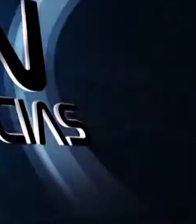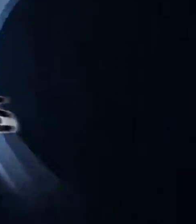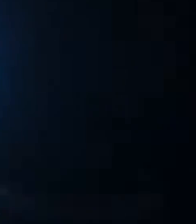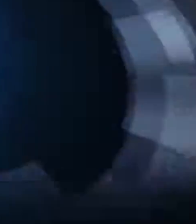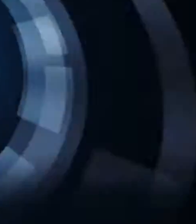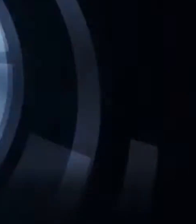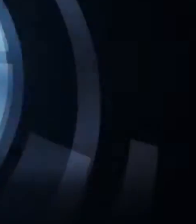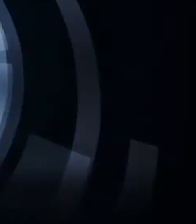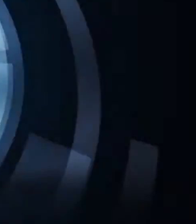¡Gracias!